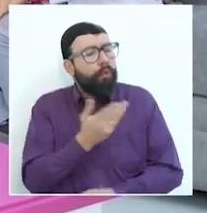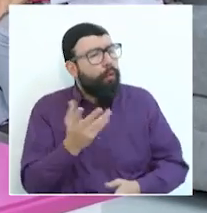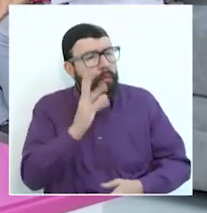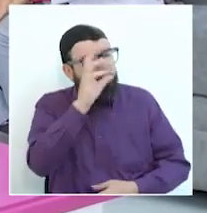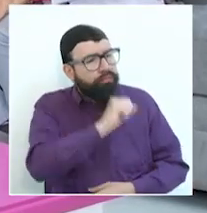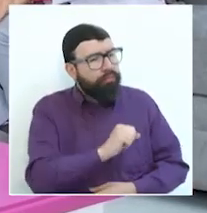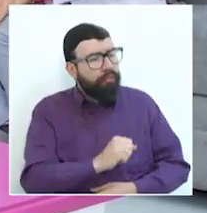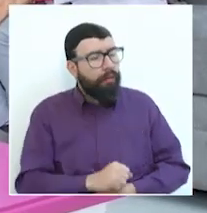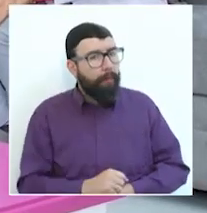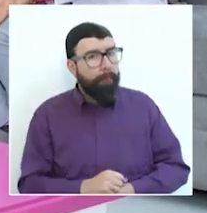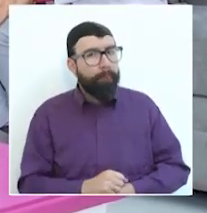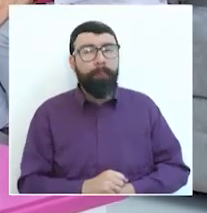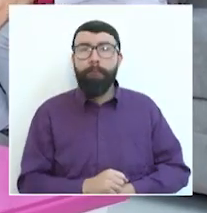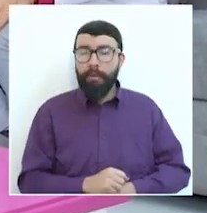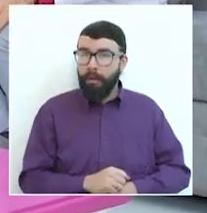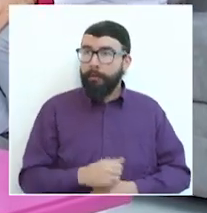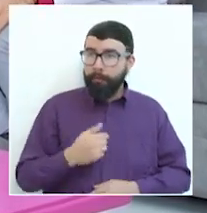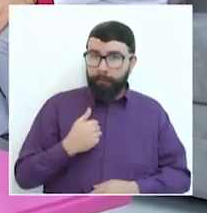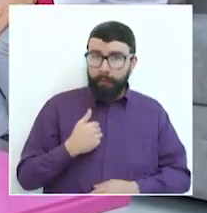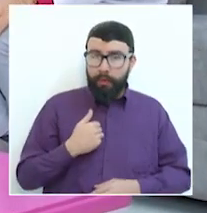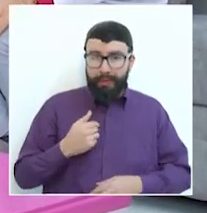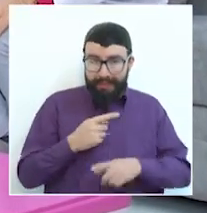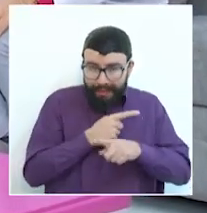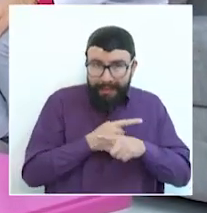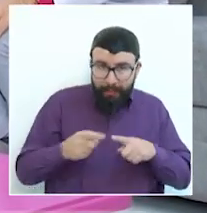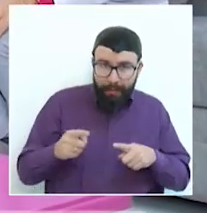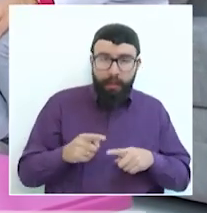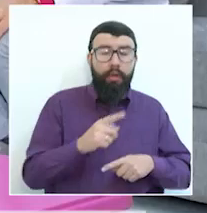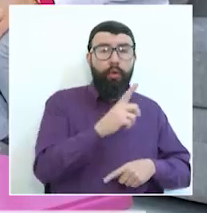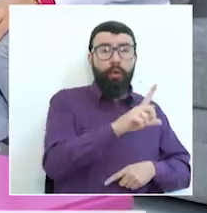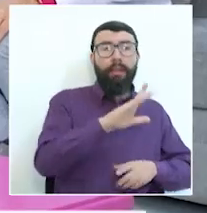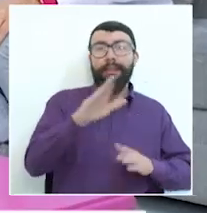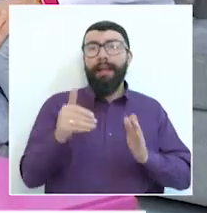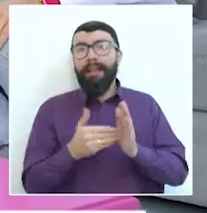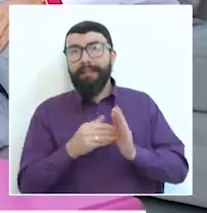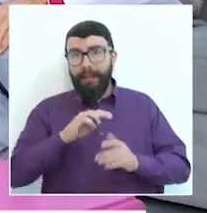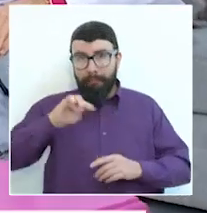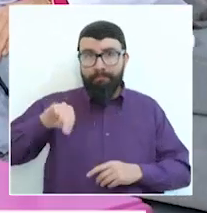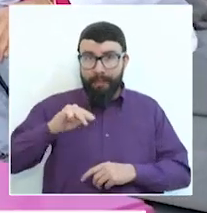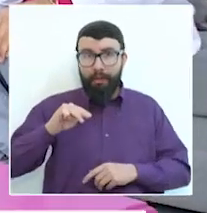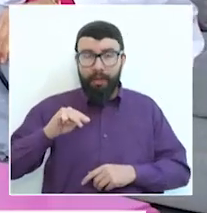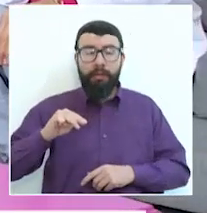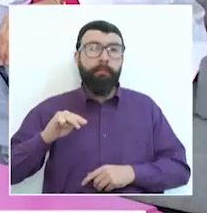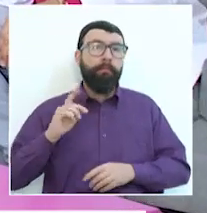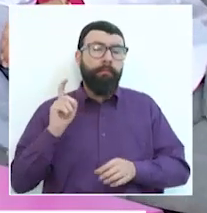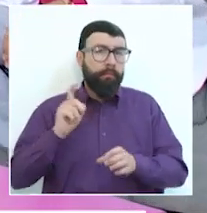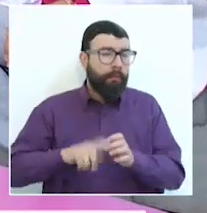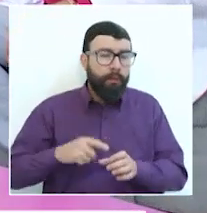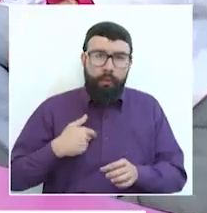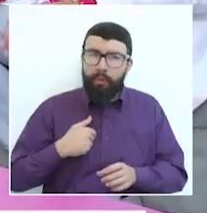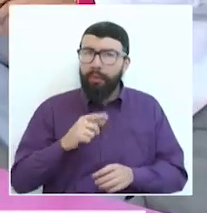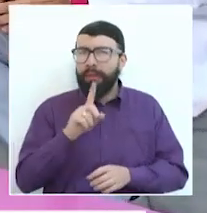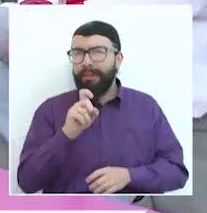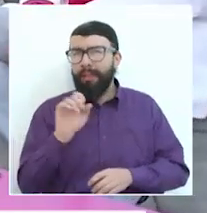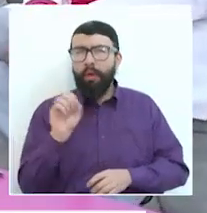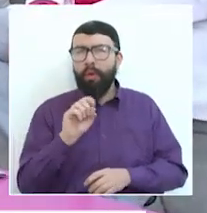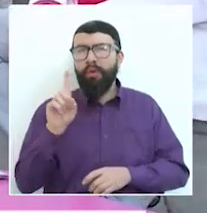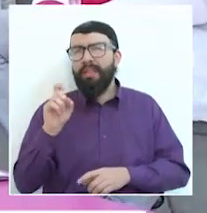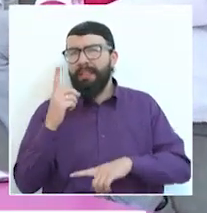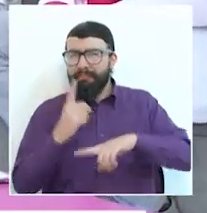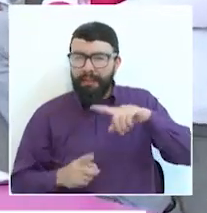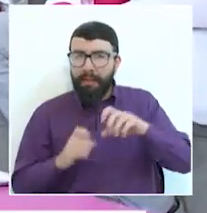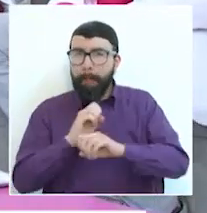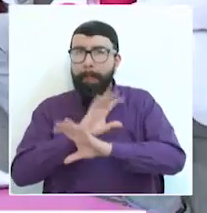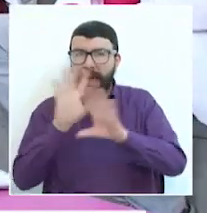ver. Yo básicamente entre semana, lo que es de lunes a miércoles, siempre me levanto 6, 6 y media de la mañana